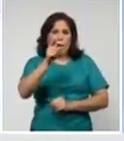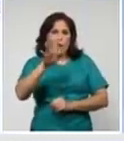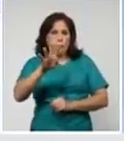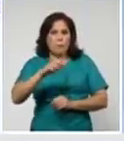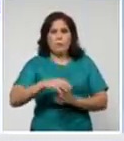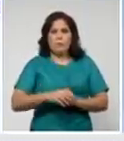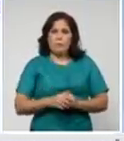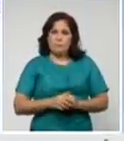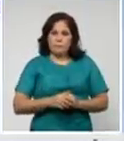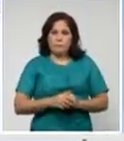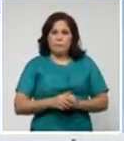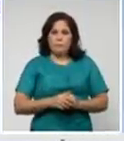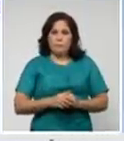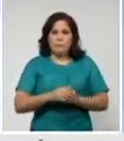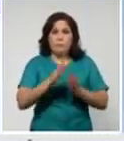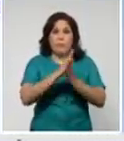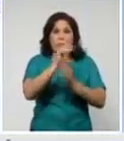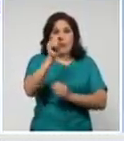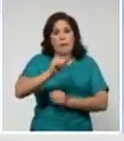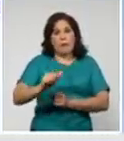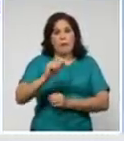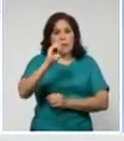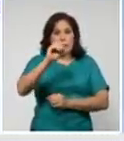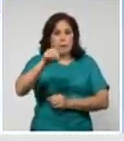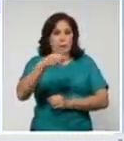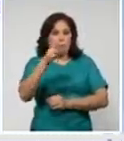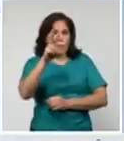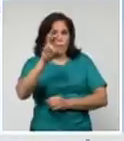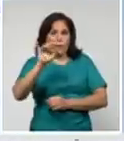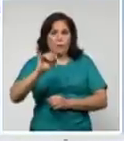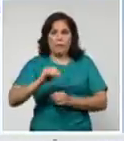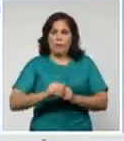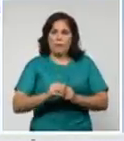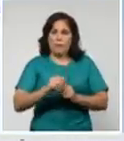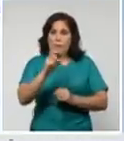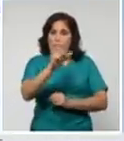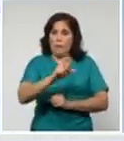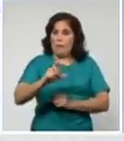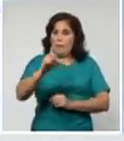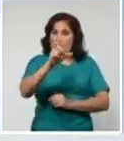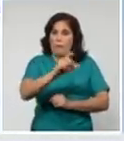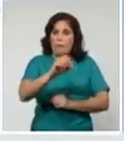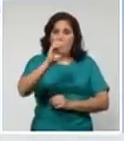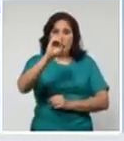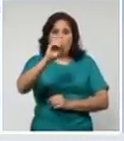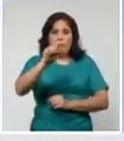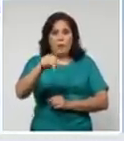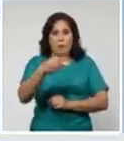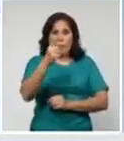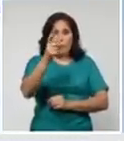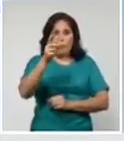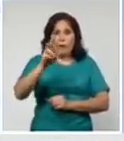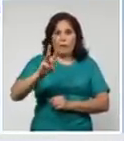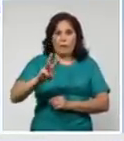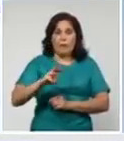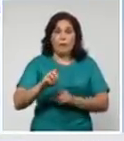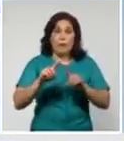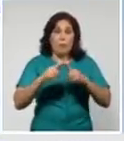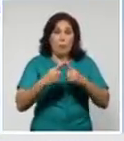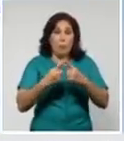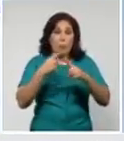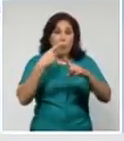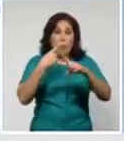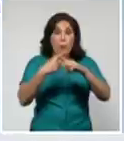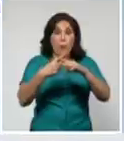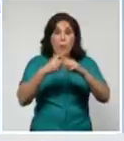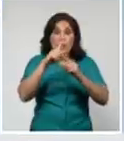1,14, Mayabeque 0,26 y Camagüey 0,13 por 100.000